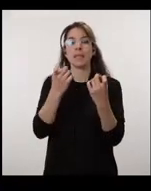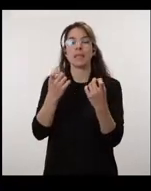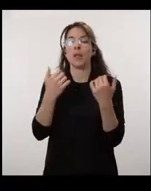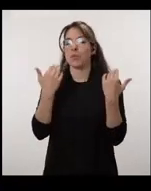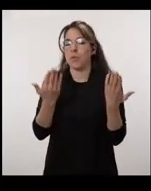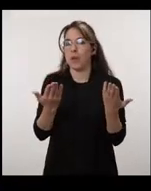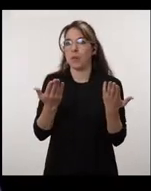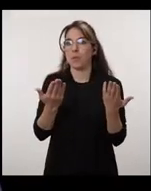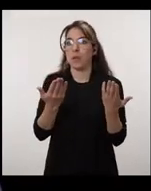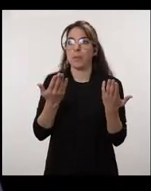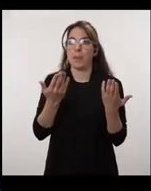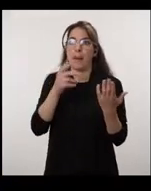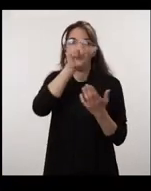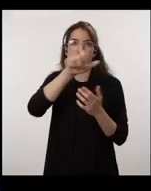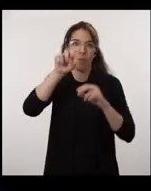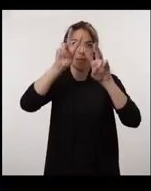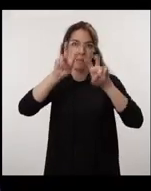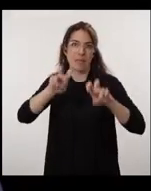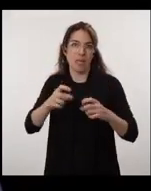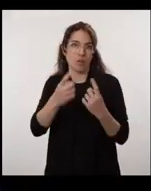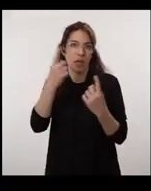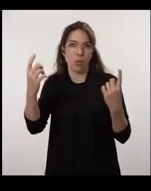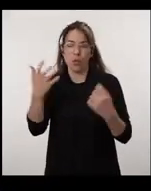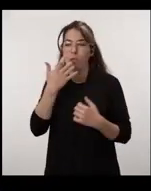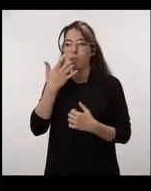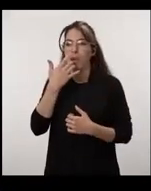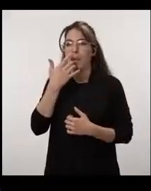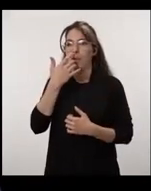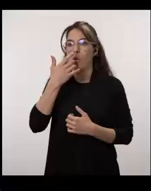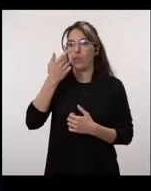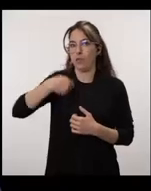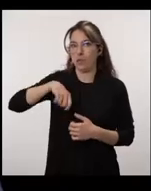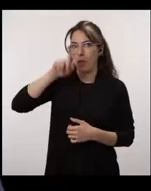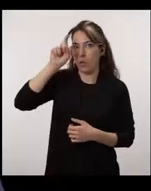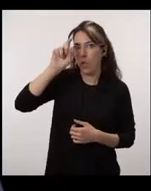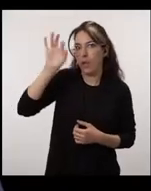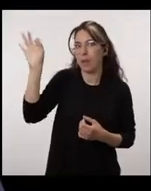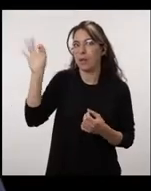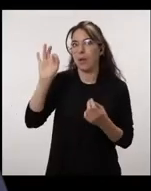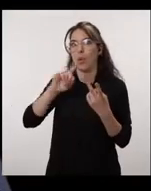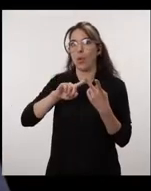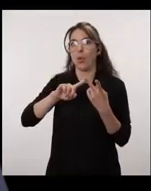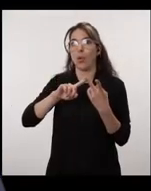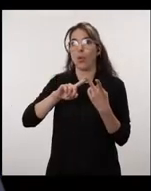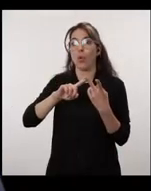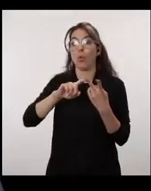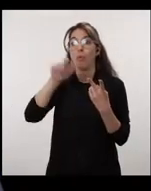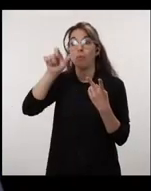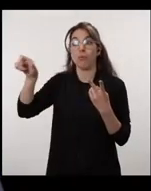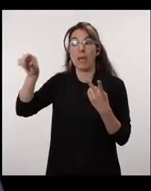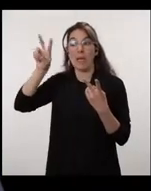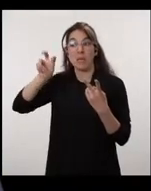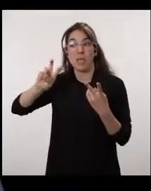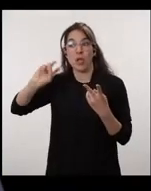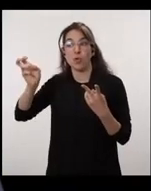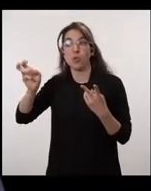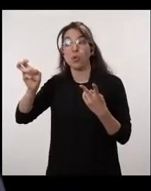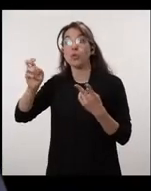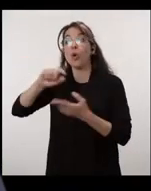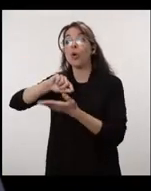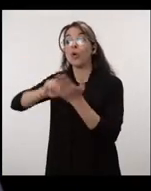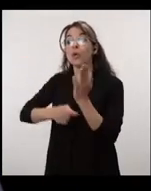como personal docente o personal que ha obtenido pues la contratación mediante